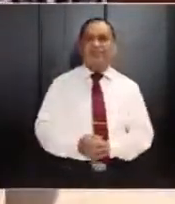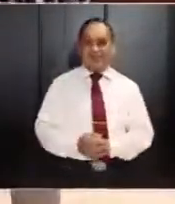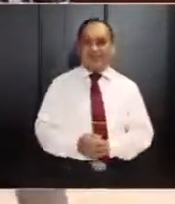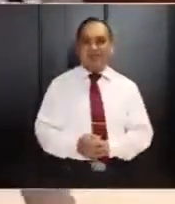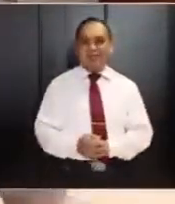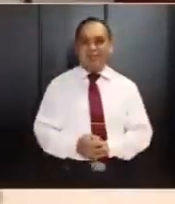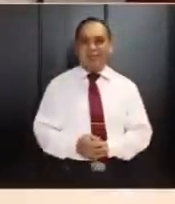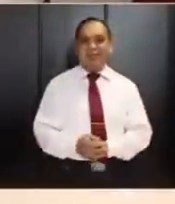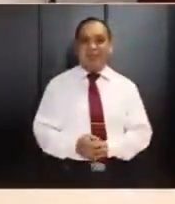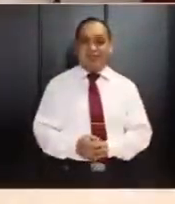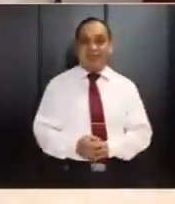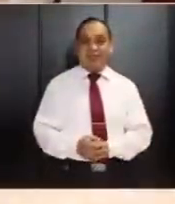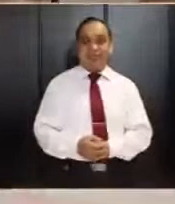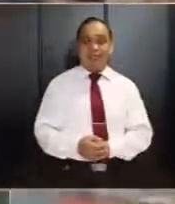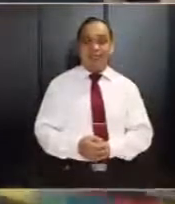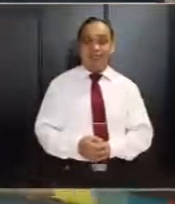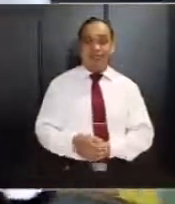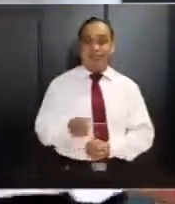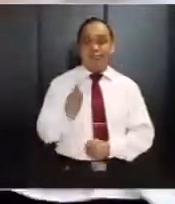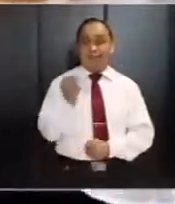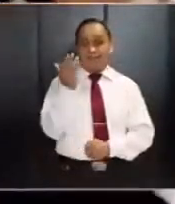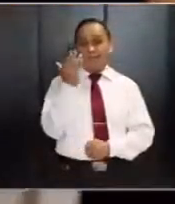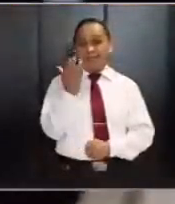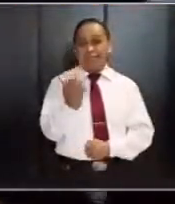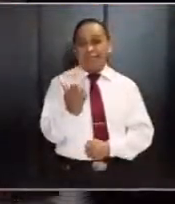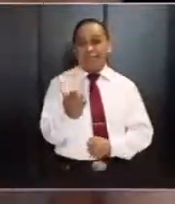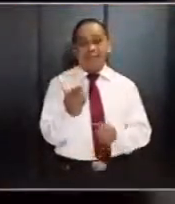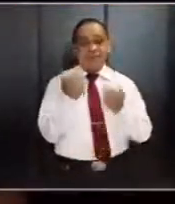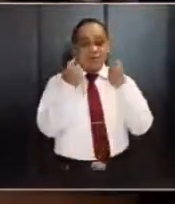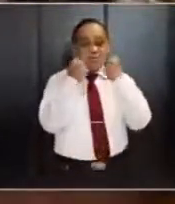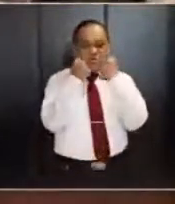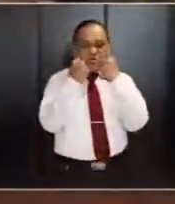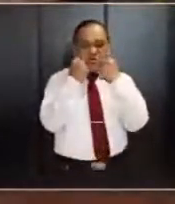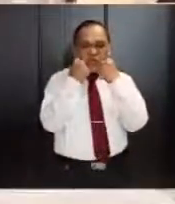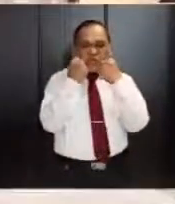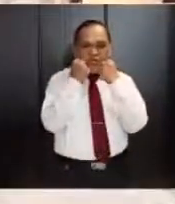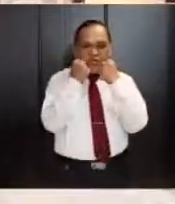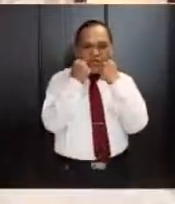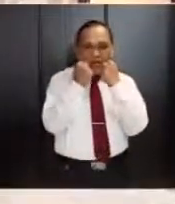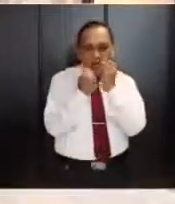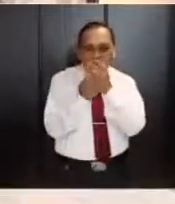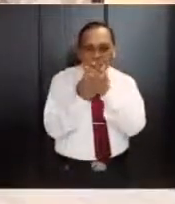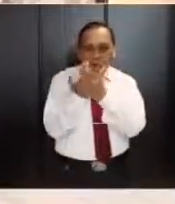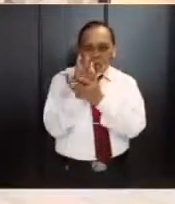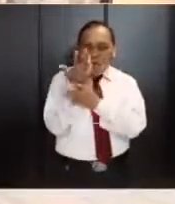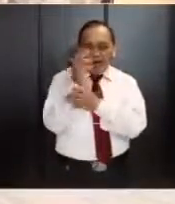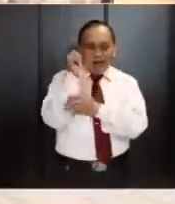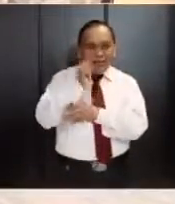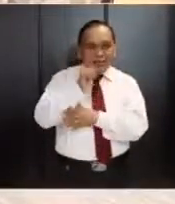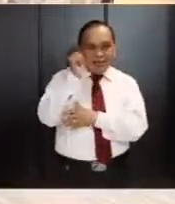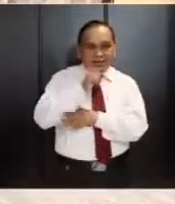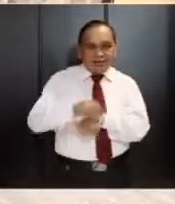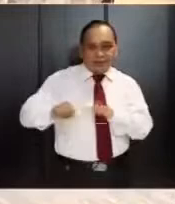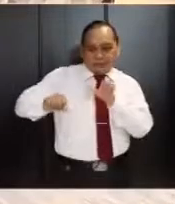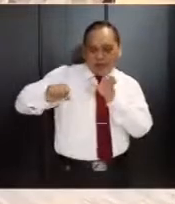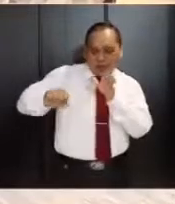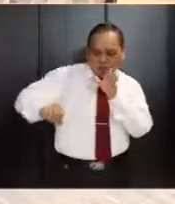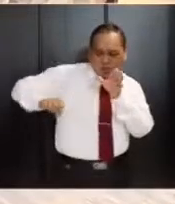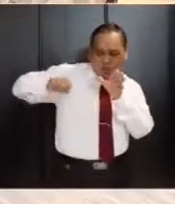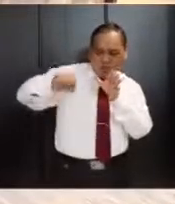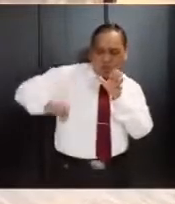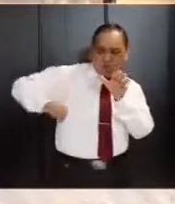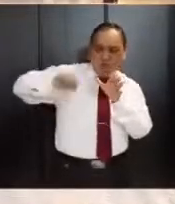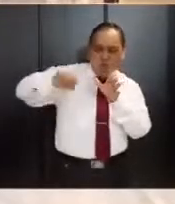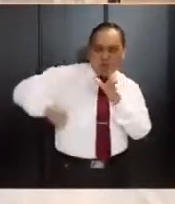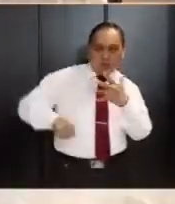Maya. Solidaria, no importa si es de madrugada, ella está siempre para atender. Vamos a sacar 5